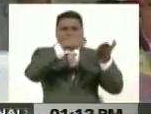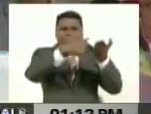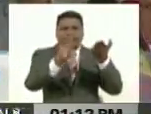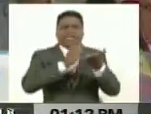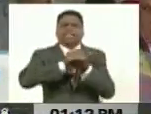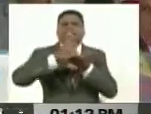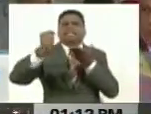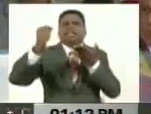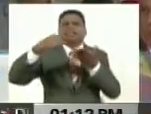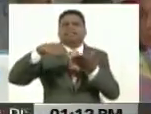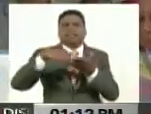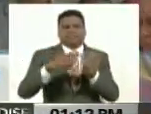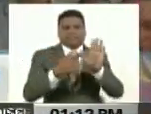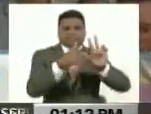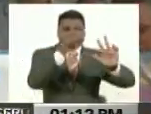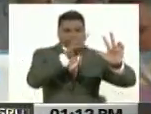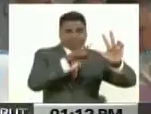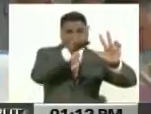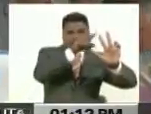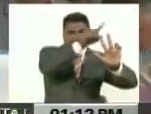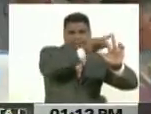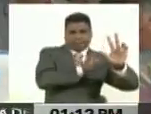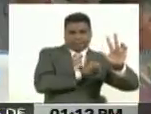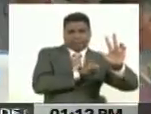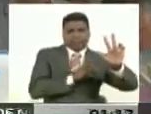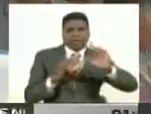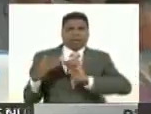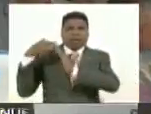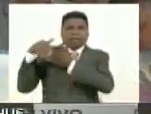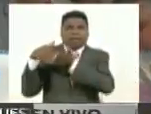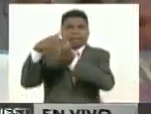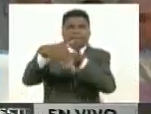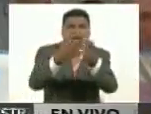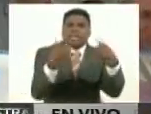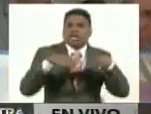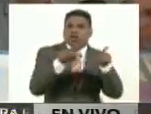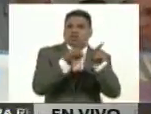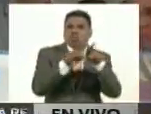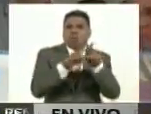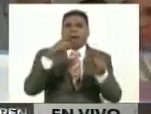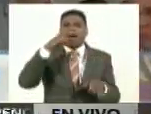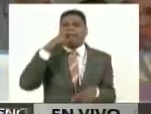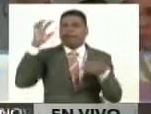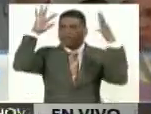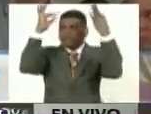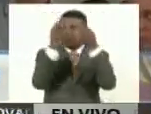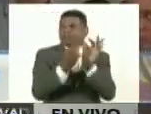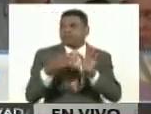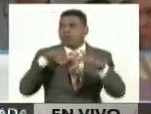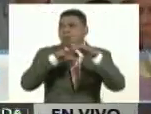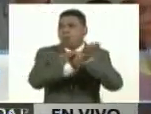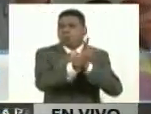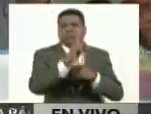la historiografía decía. Bueno, así nos vendieron también a Fabricio Ojeda. Lo escondieron.